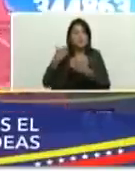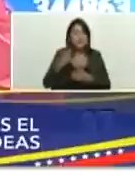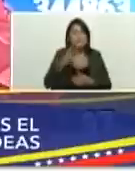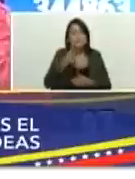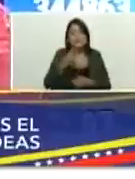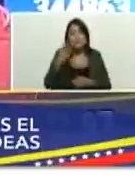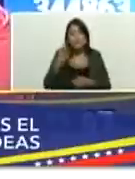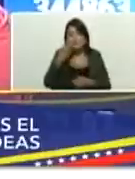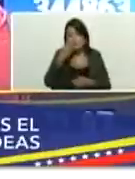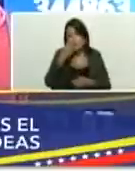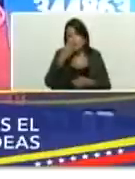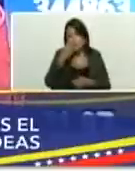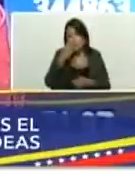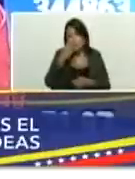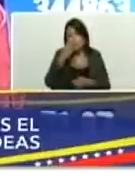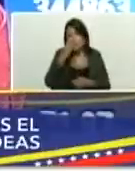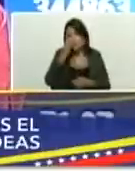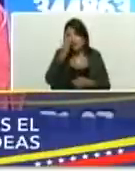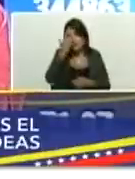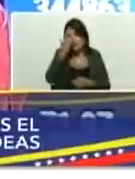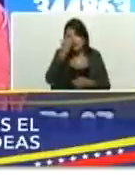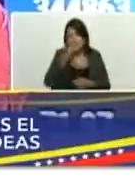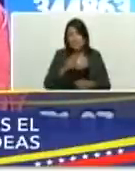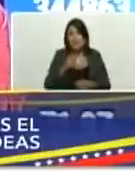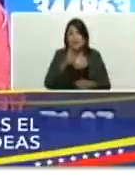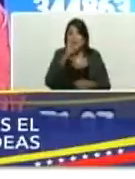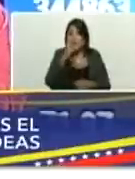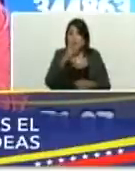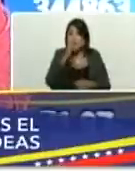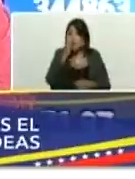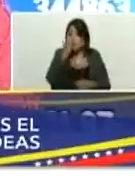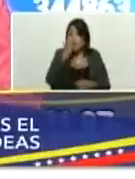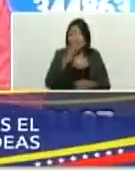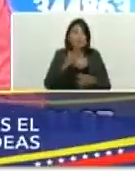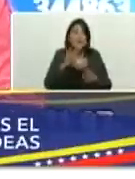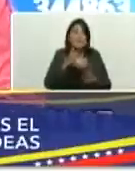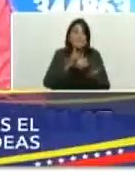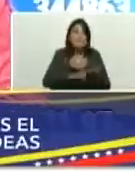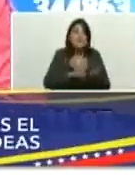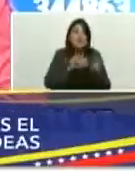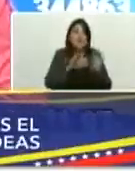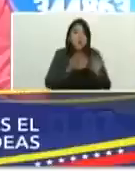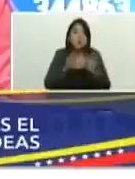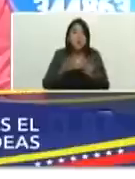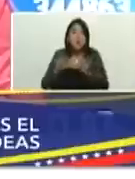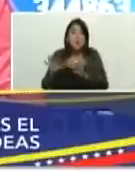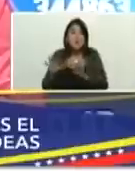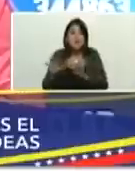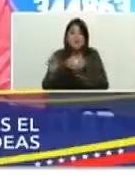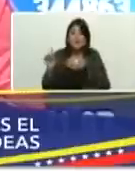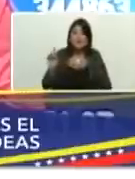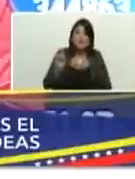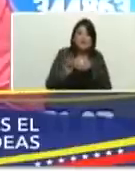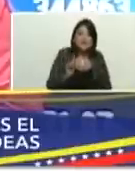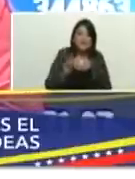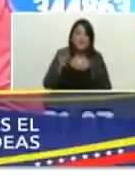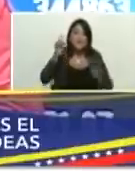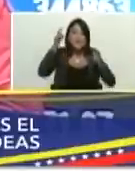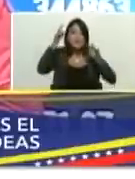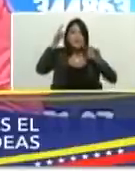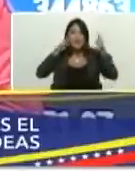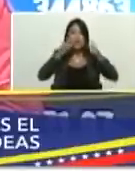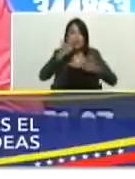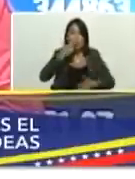un 2 de febrero de 1999, con aquel juramento inolvidable e histórico de